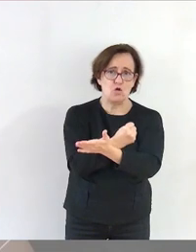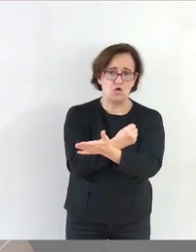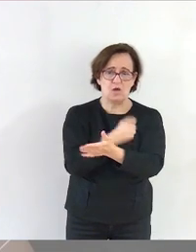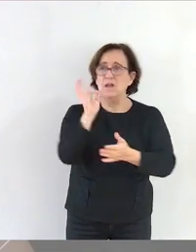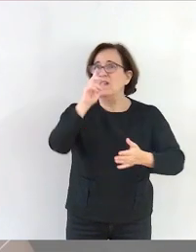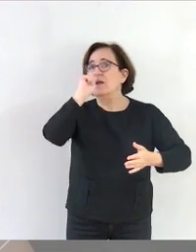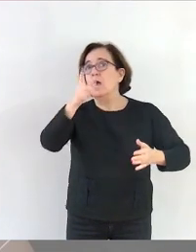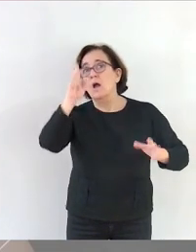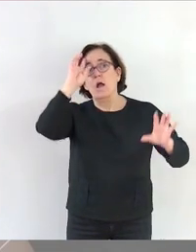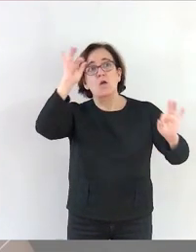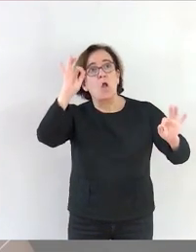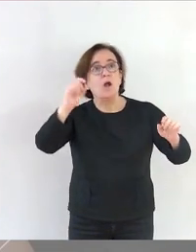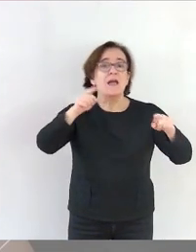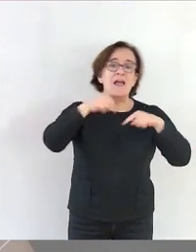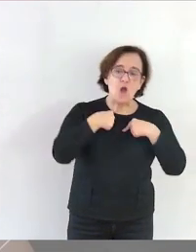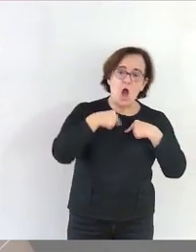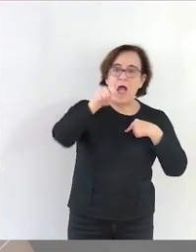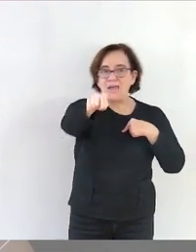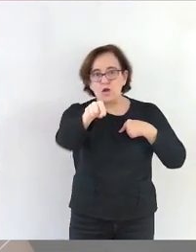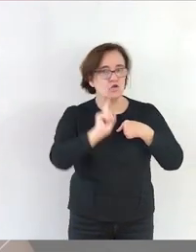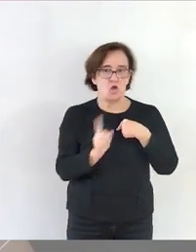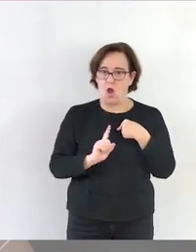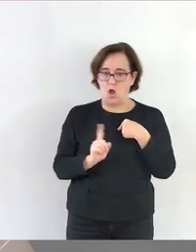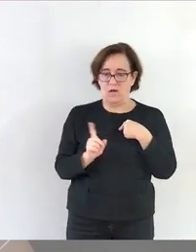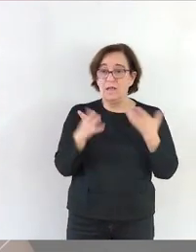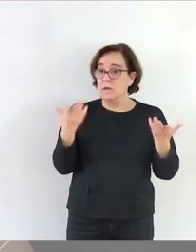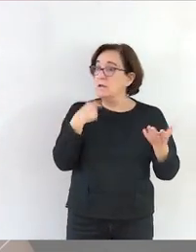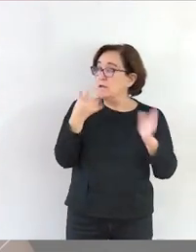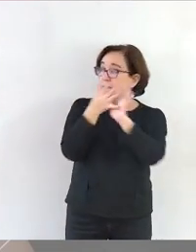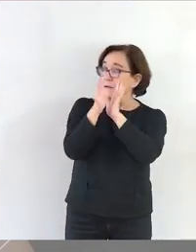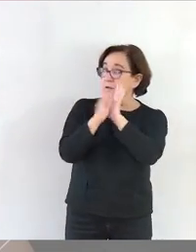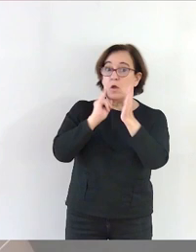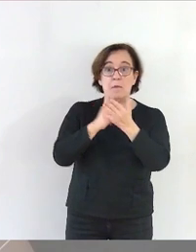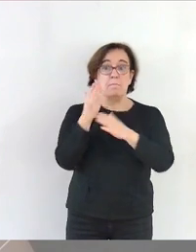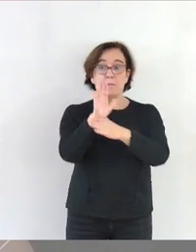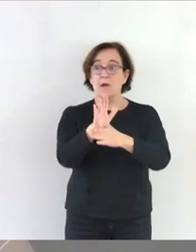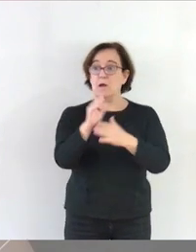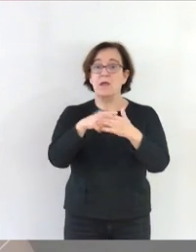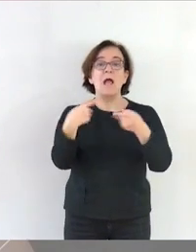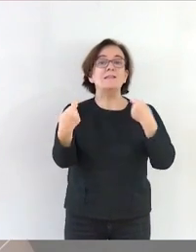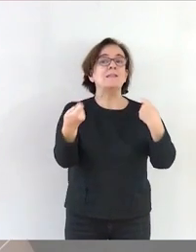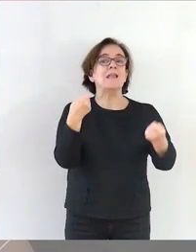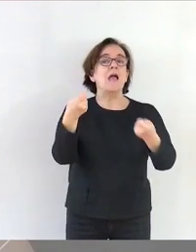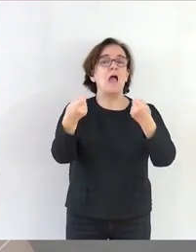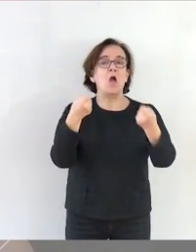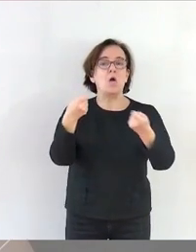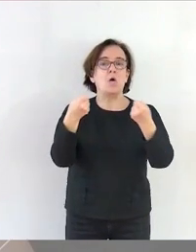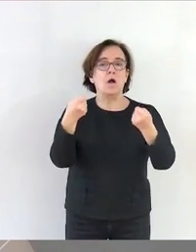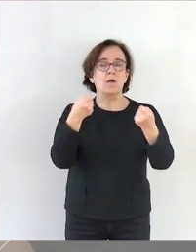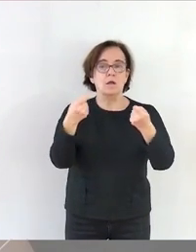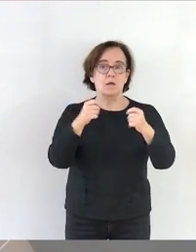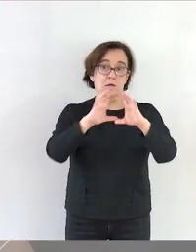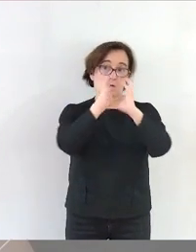no vale la lógica del nosotros y el ellos claro cómo dices esto o cómo se plantea esto en términos de negociación con el sur